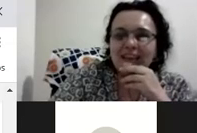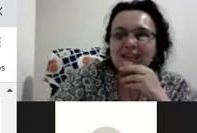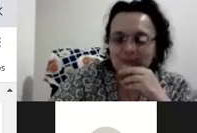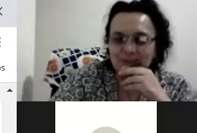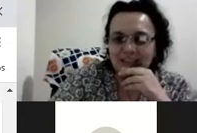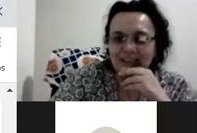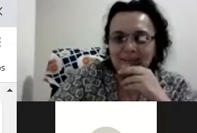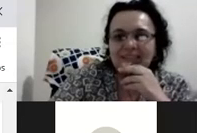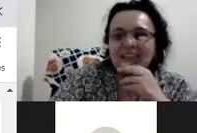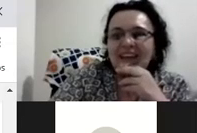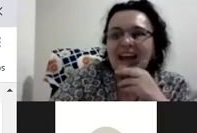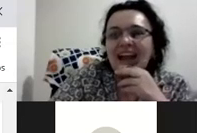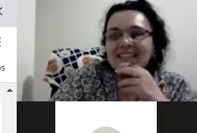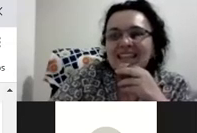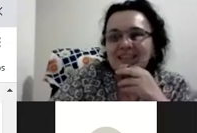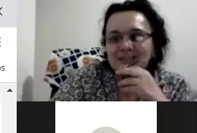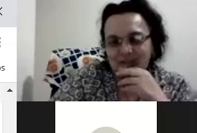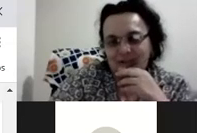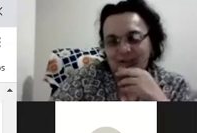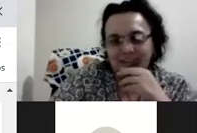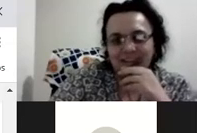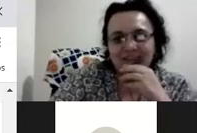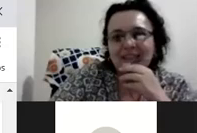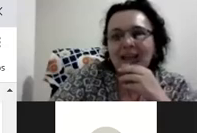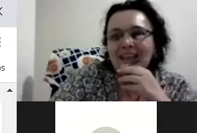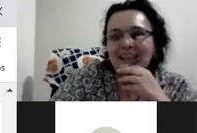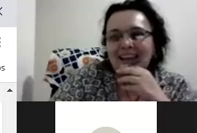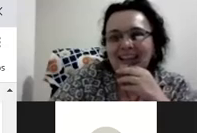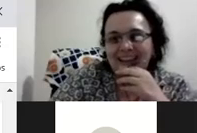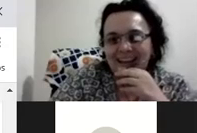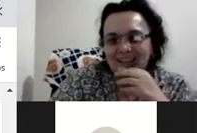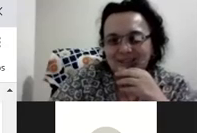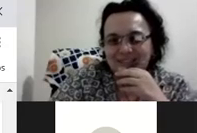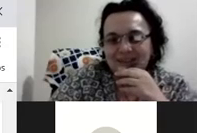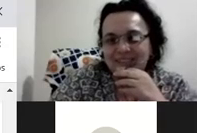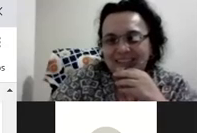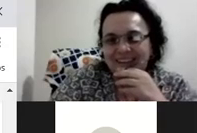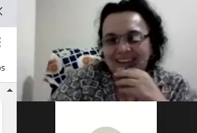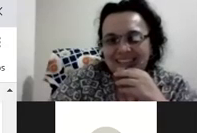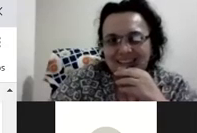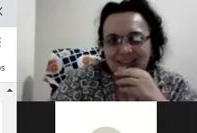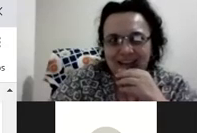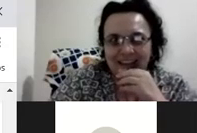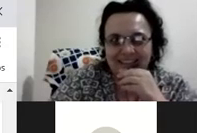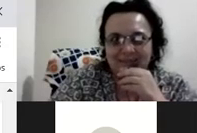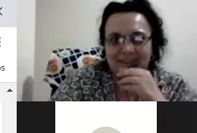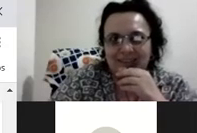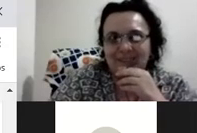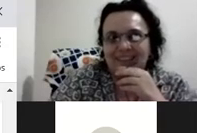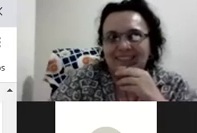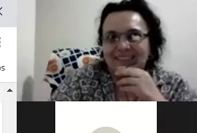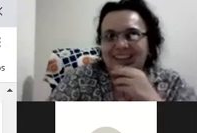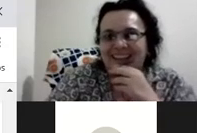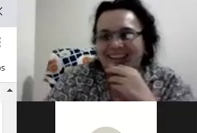yo dije chucha, me estaba agachando. Y yo dije, ¡ay, qué linda la chucha! Yo me estaba agachando y la gente se me